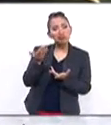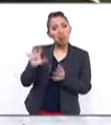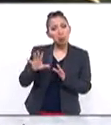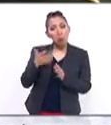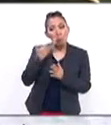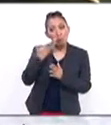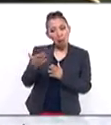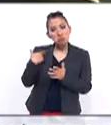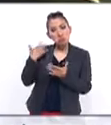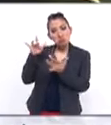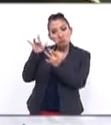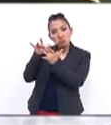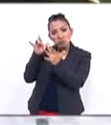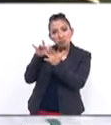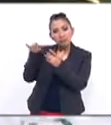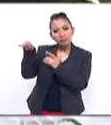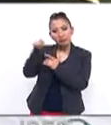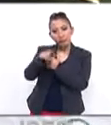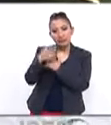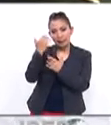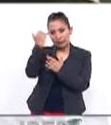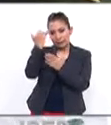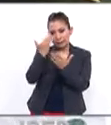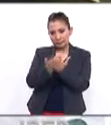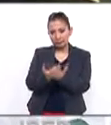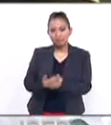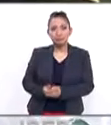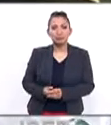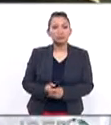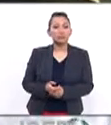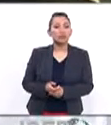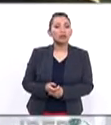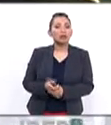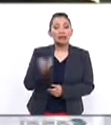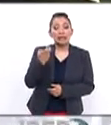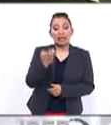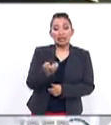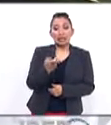su aprecio, su asociación a esta iniciativa. Es una